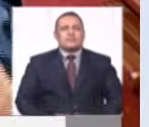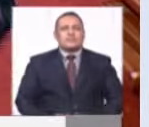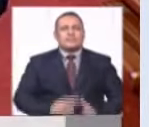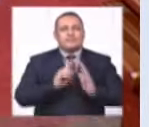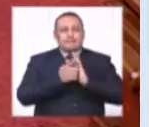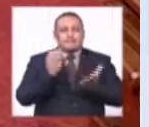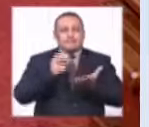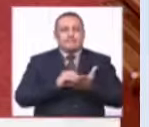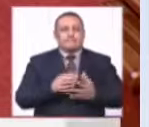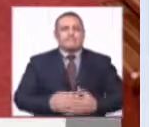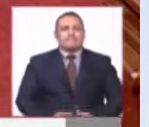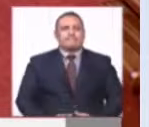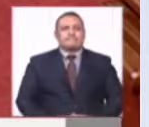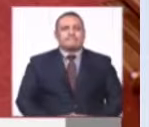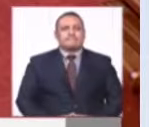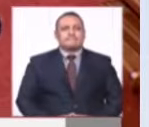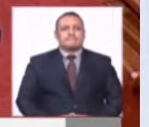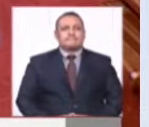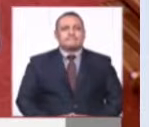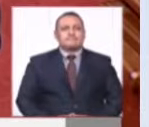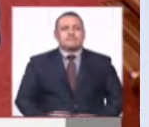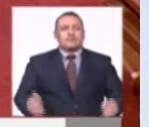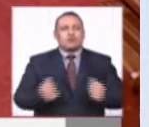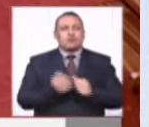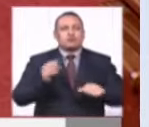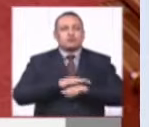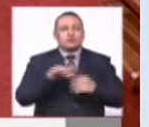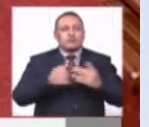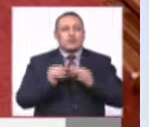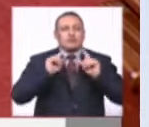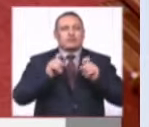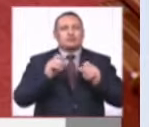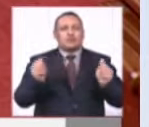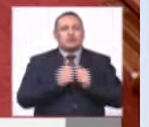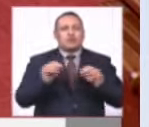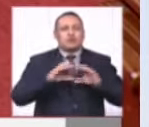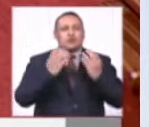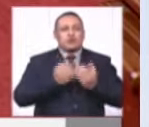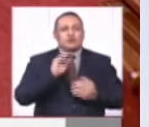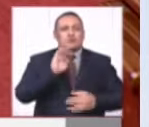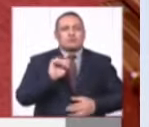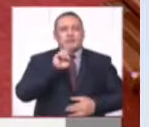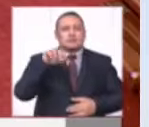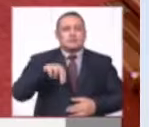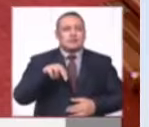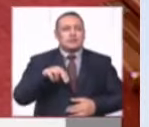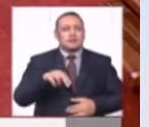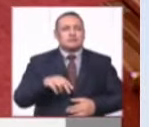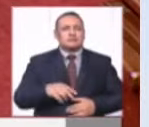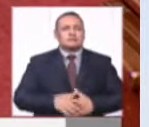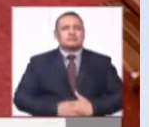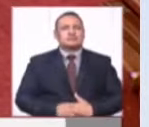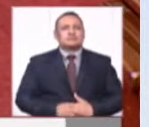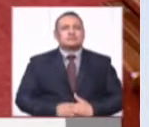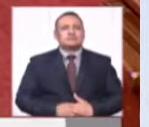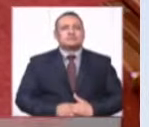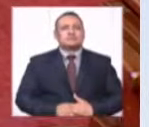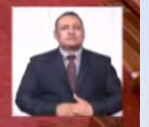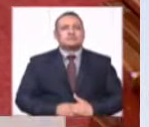Un minuto adicional. Con respecto a la pregunta del congresista Bazán Calderón,